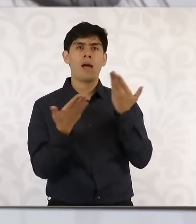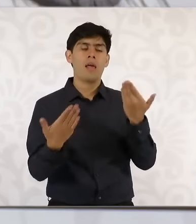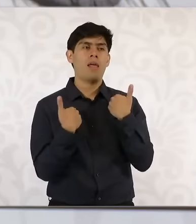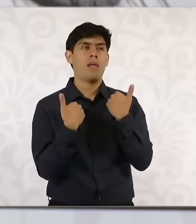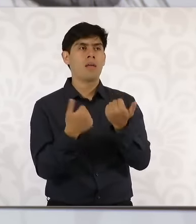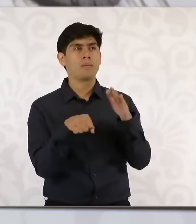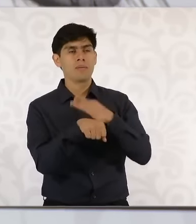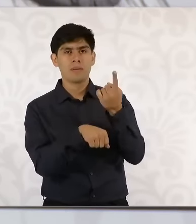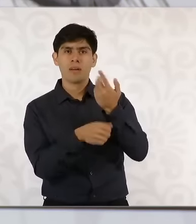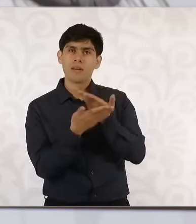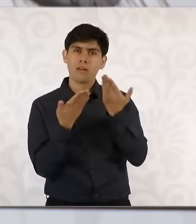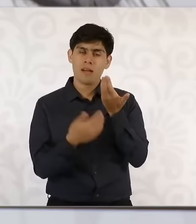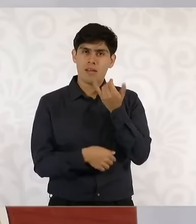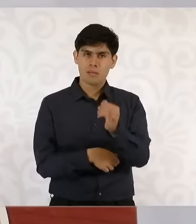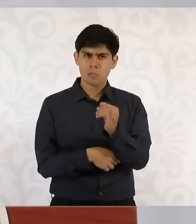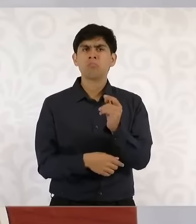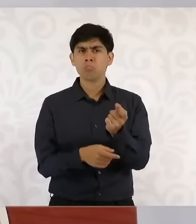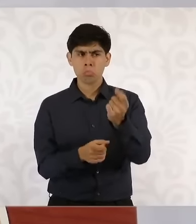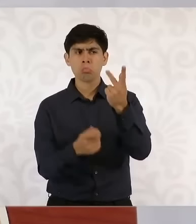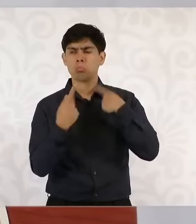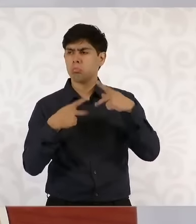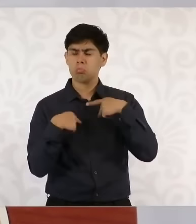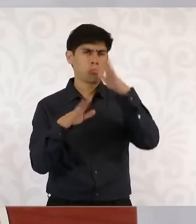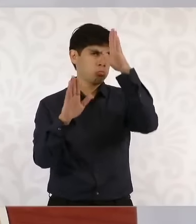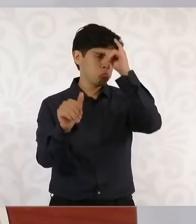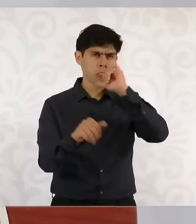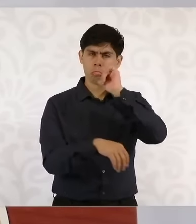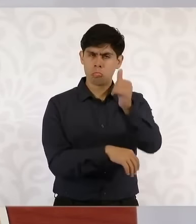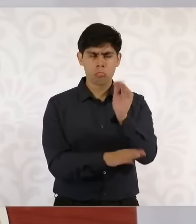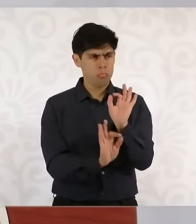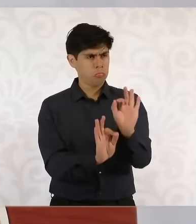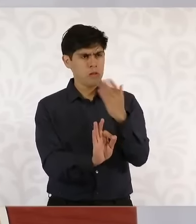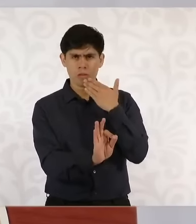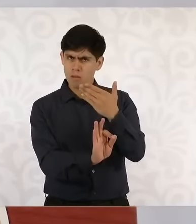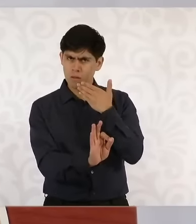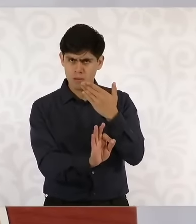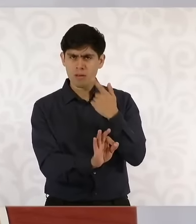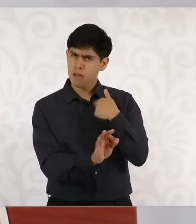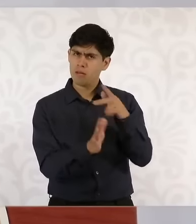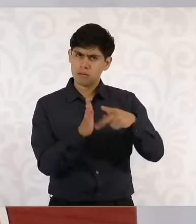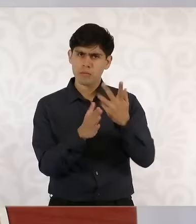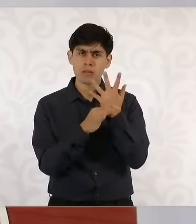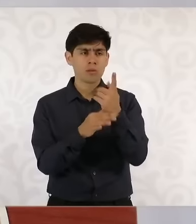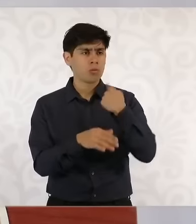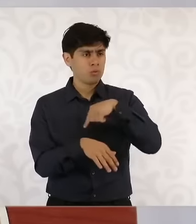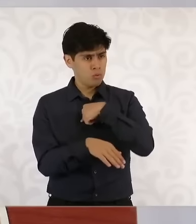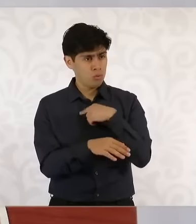está de acuerdo, está bien que no esté de acuerdo. No, nosotros no queremos pensamiento único,